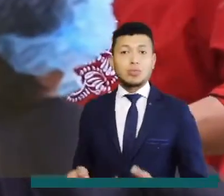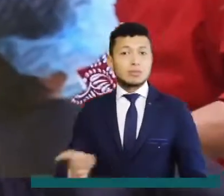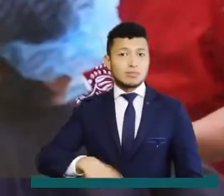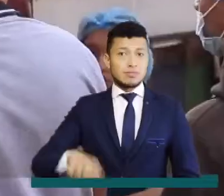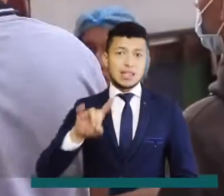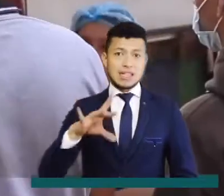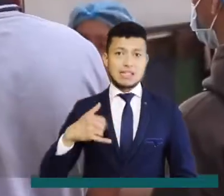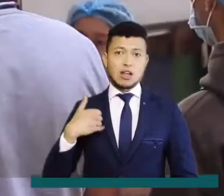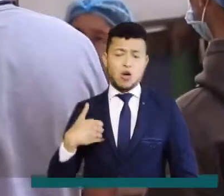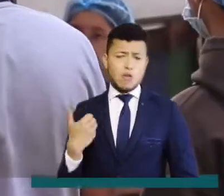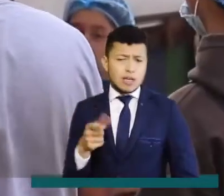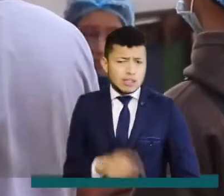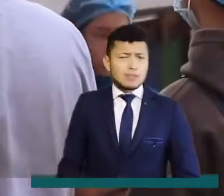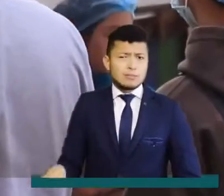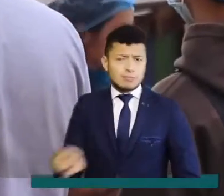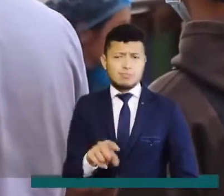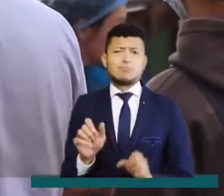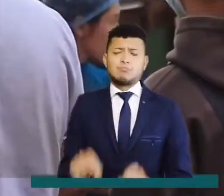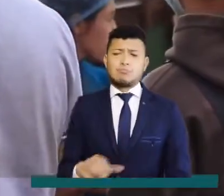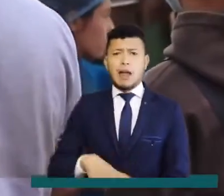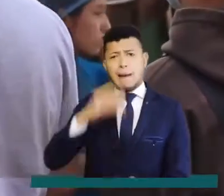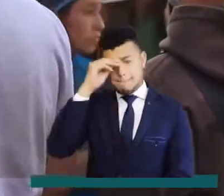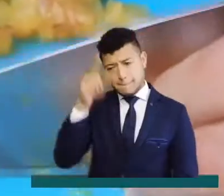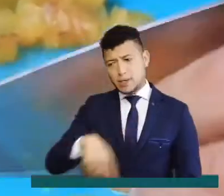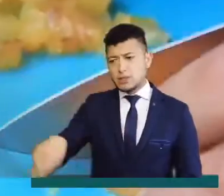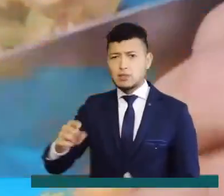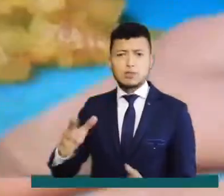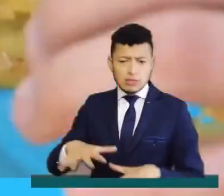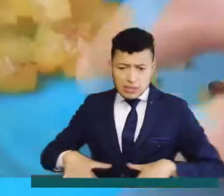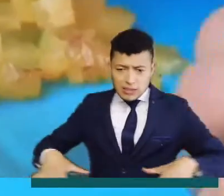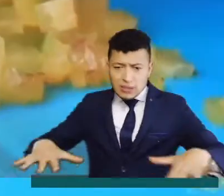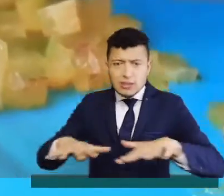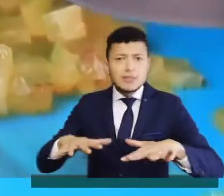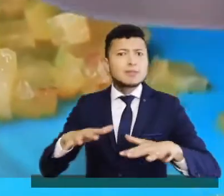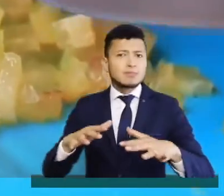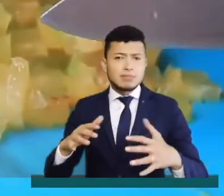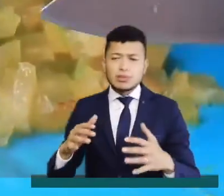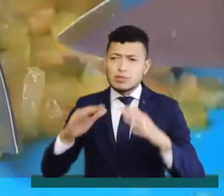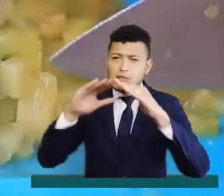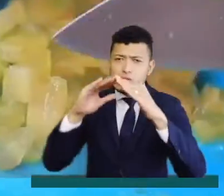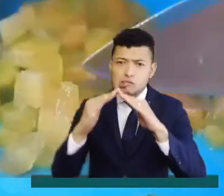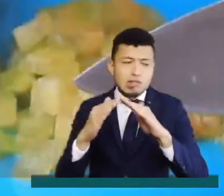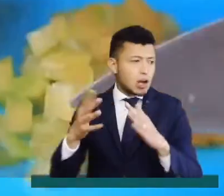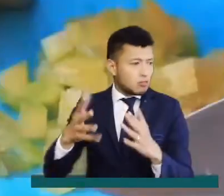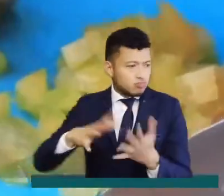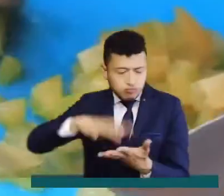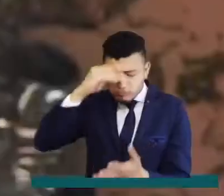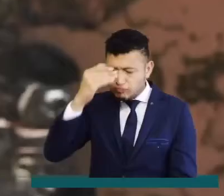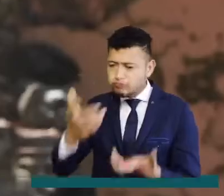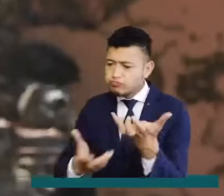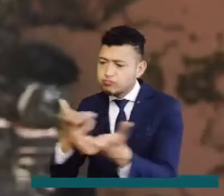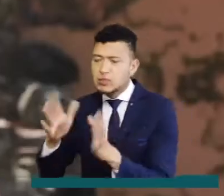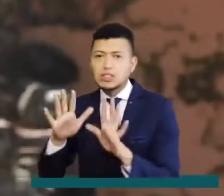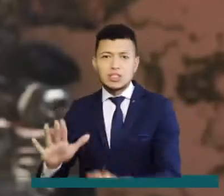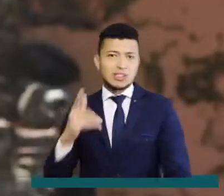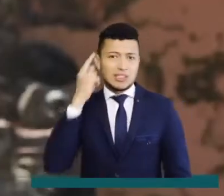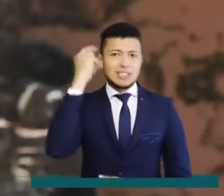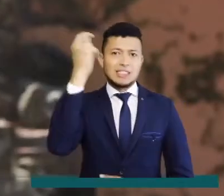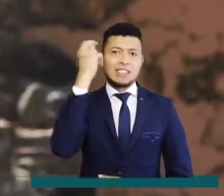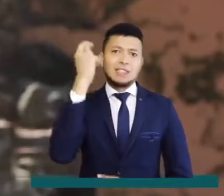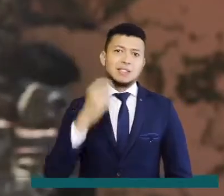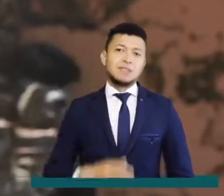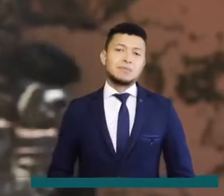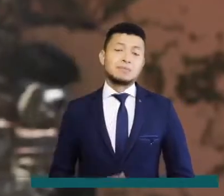15 jóvenes desde muy temprana edad aprenden en este sitio rústico a preparar deliciosos y llamativos platos llaneros me gusta porque